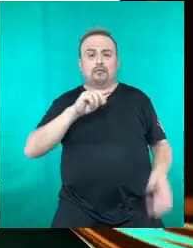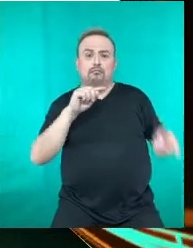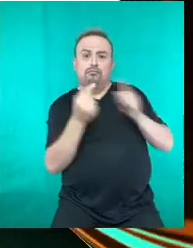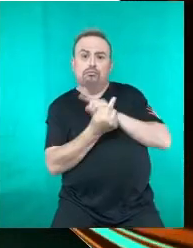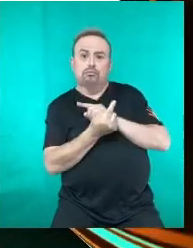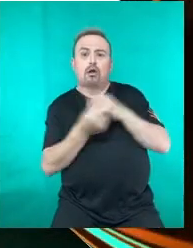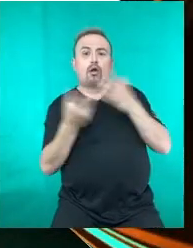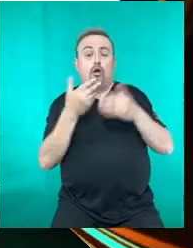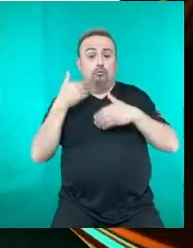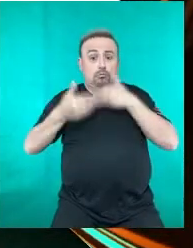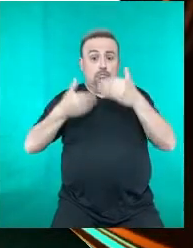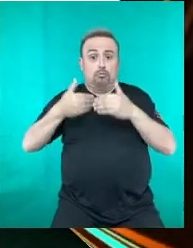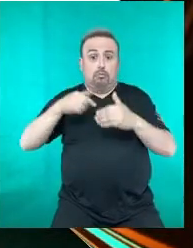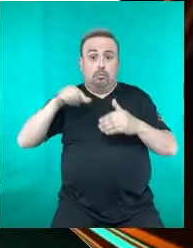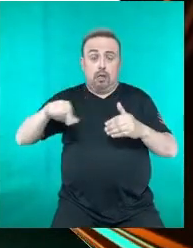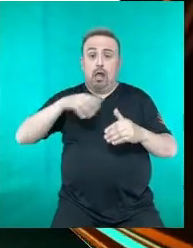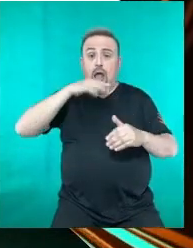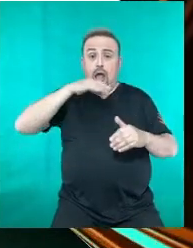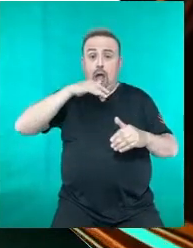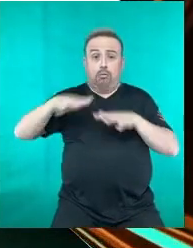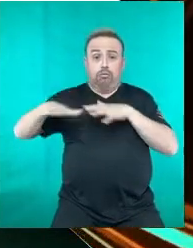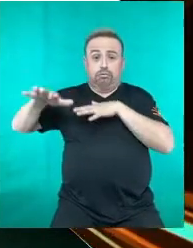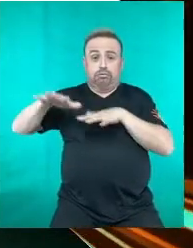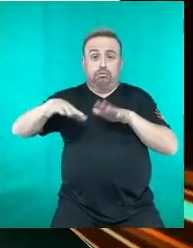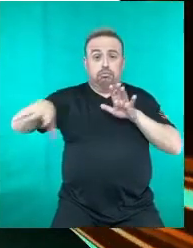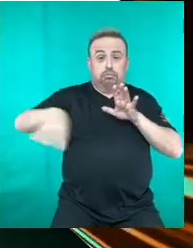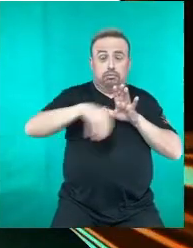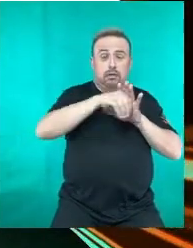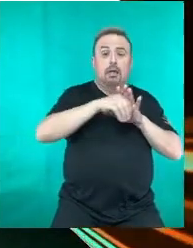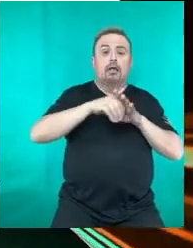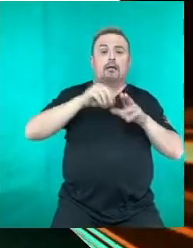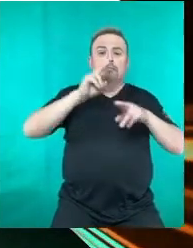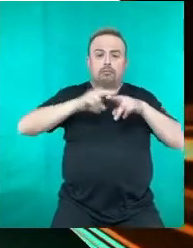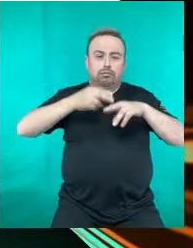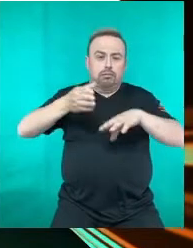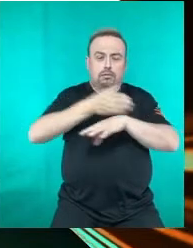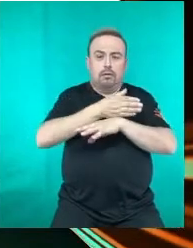así. Viene el agua, ¿no es cierto?, ya pretratada a una baja presión.